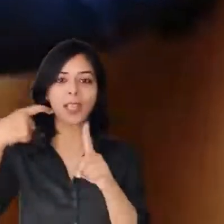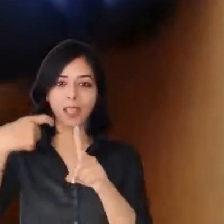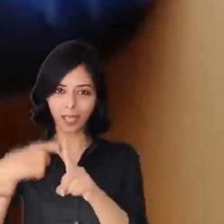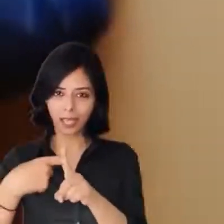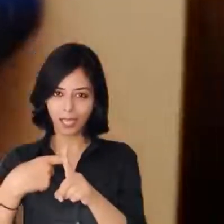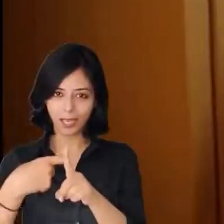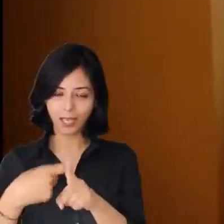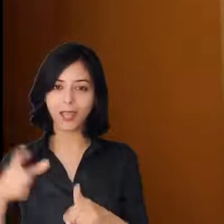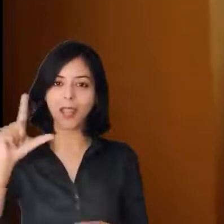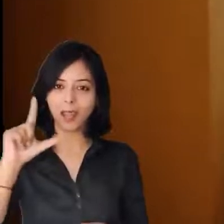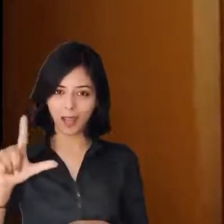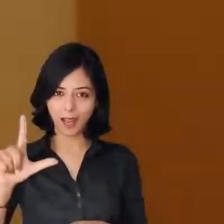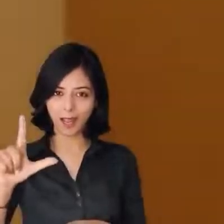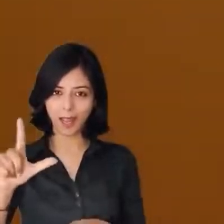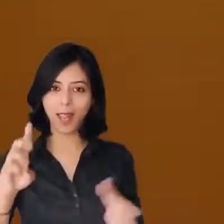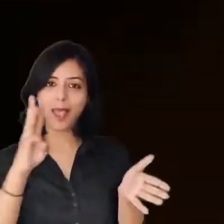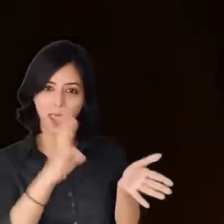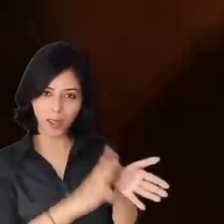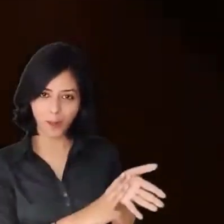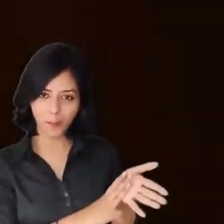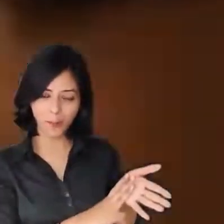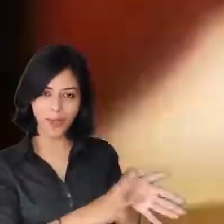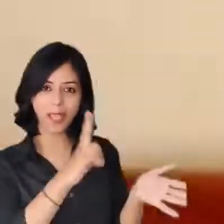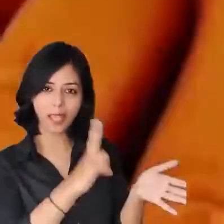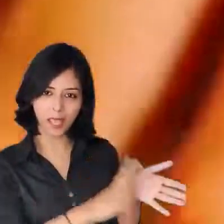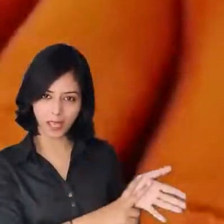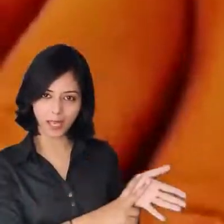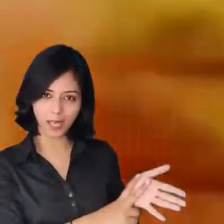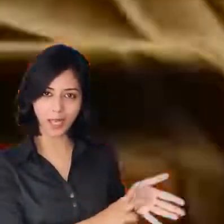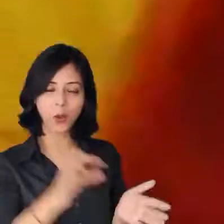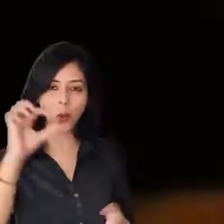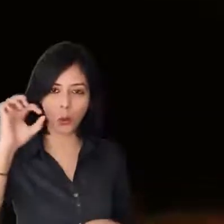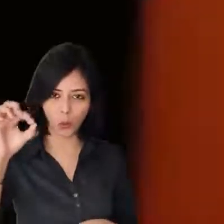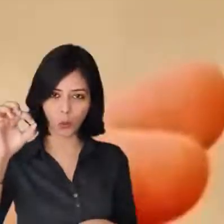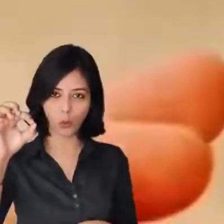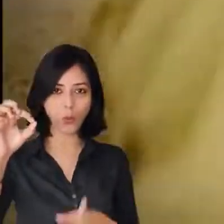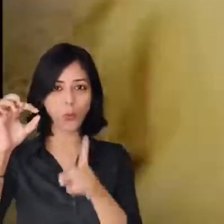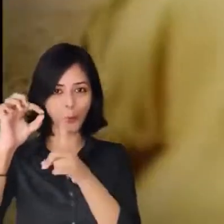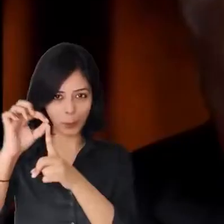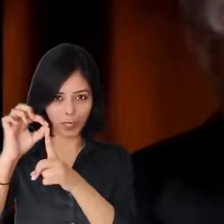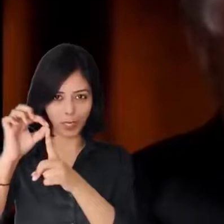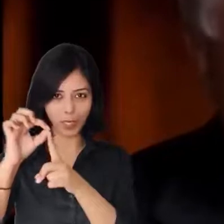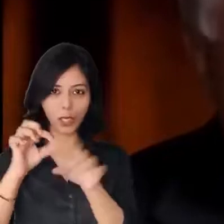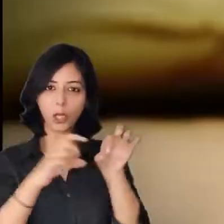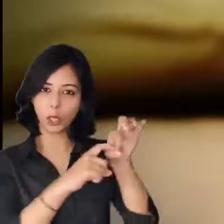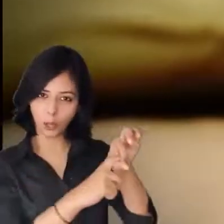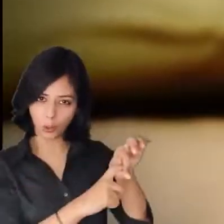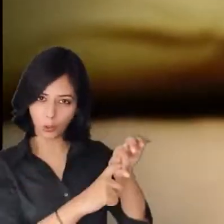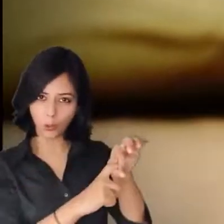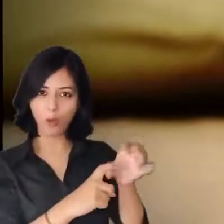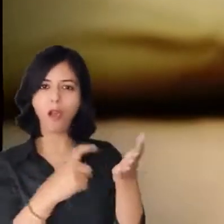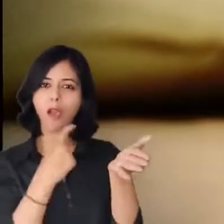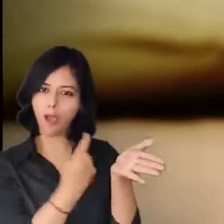prueba incriminatorio que fue utilizada para envolver el cuerpo de Robin. Misma marca, mismo tejido.